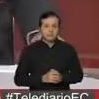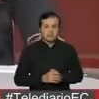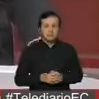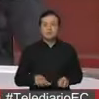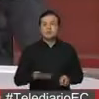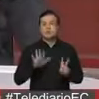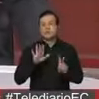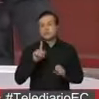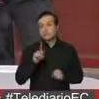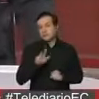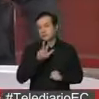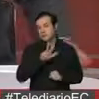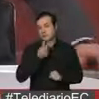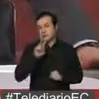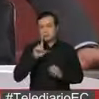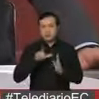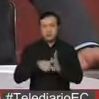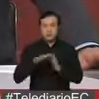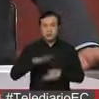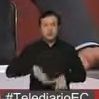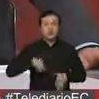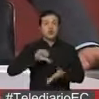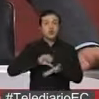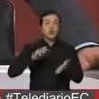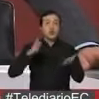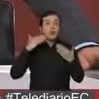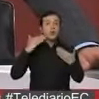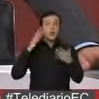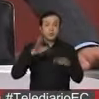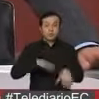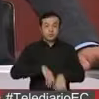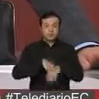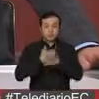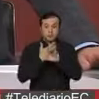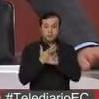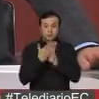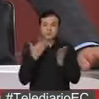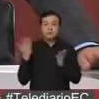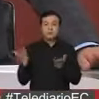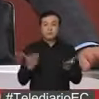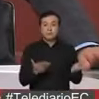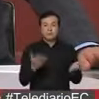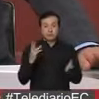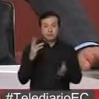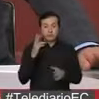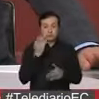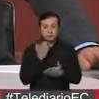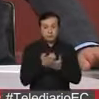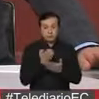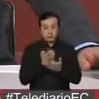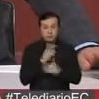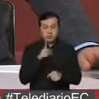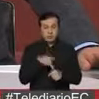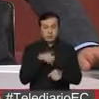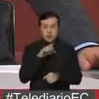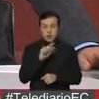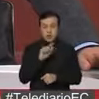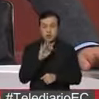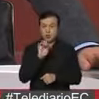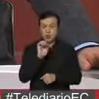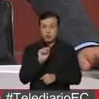7 de la mañana, 32 minutos, y desde la ciudad de Guayaquil, vía videoconferencia, nos acompaña el analista económico Alberto Acosta Burneo